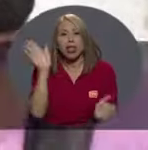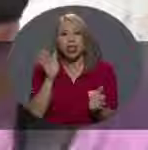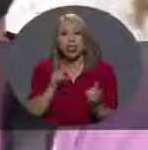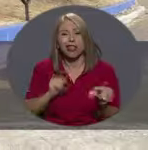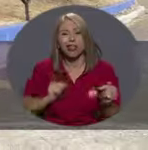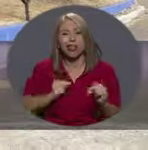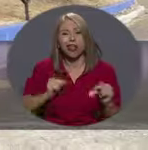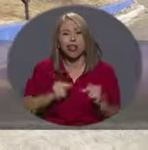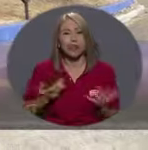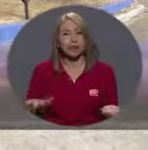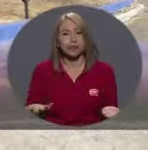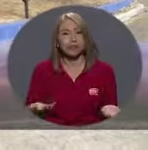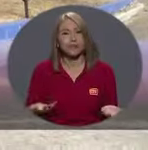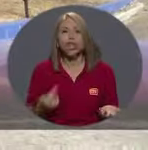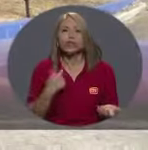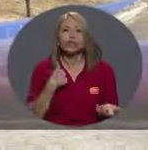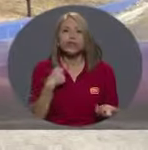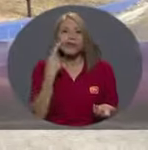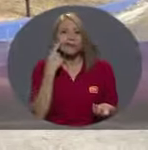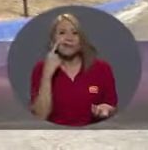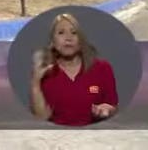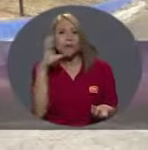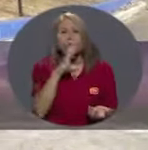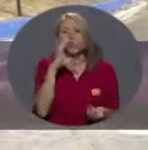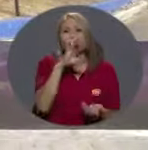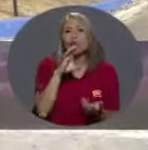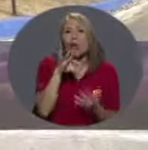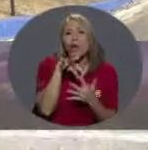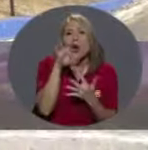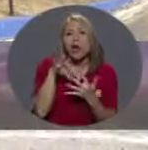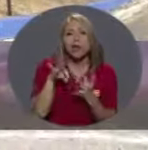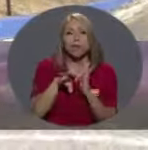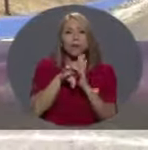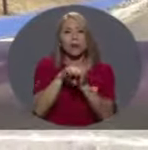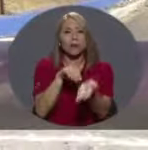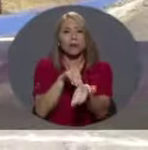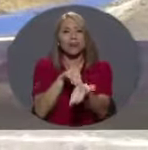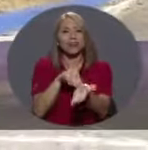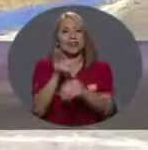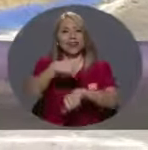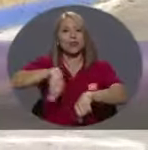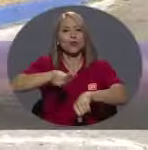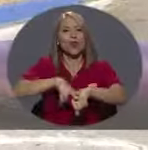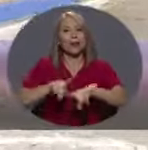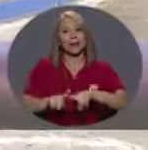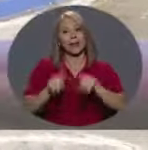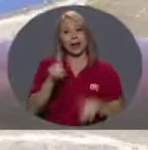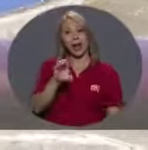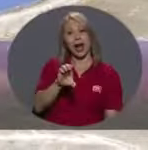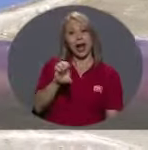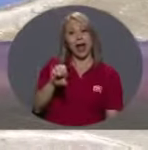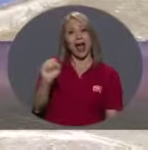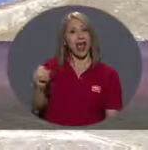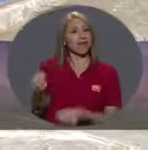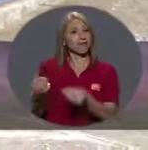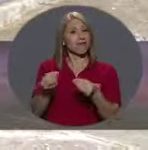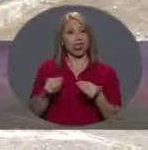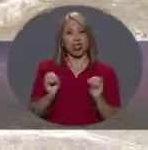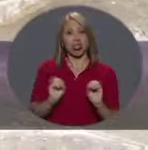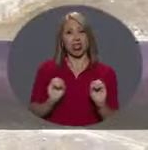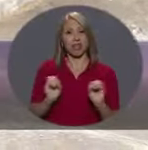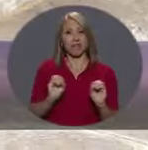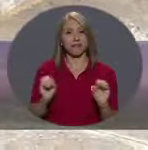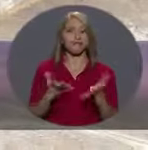dolor, busco, digamos, alternativas como la medicina natural, pero la caja no las da,